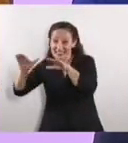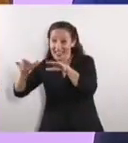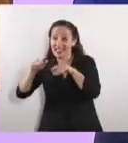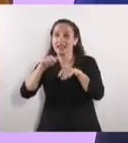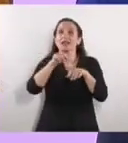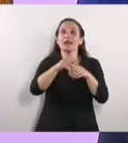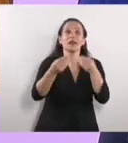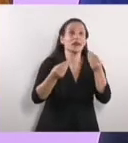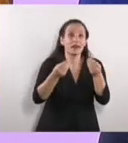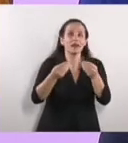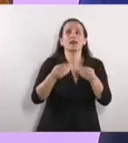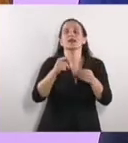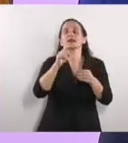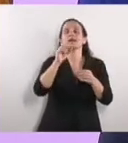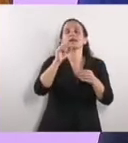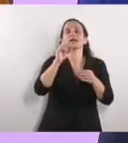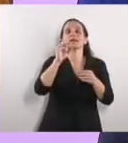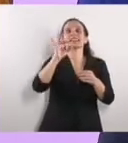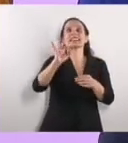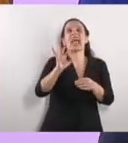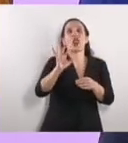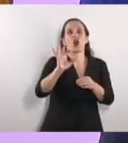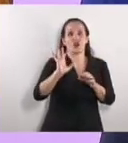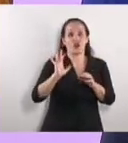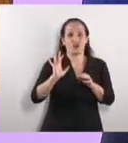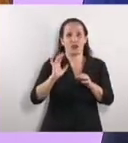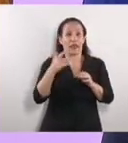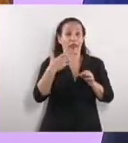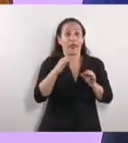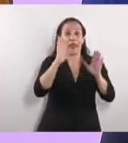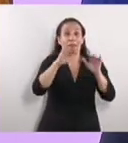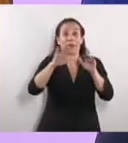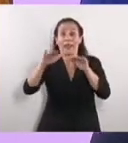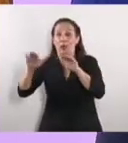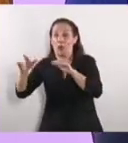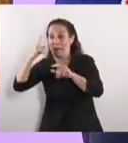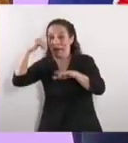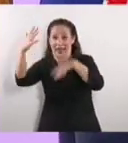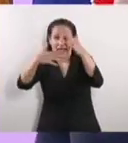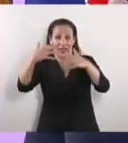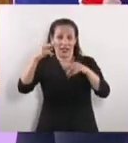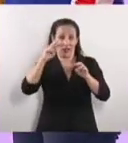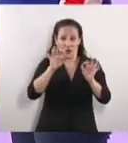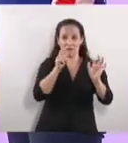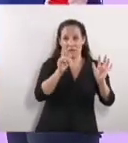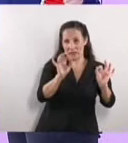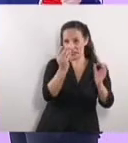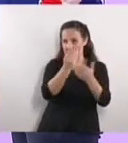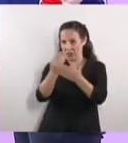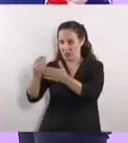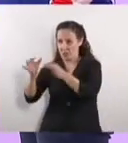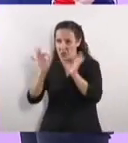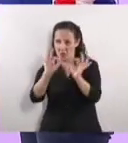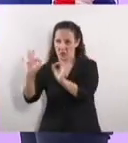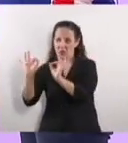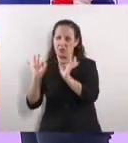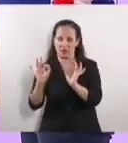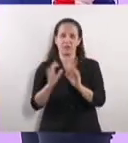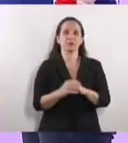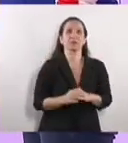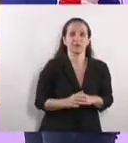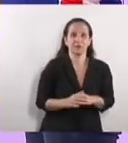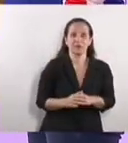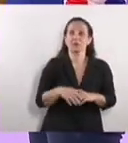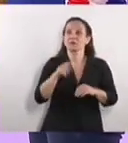0. ¿Verdad que tienen que ser igual? Porque si no, se presta confusión. Ahí creo que lo dibujé igual. Bien, esta estructura base,